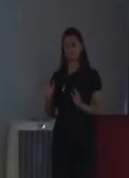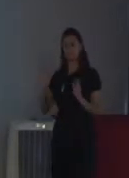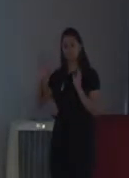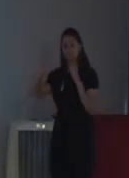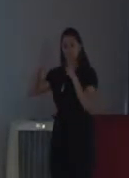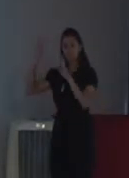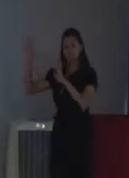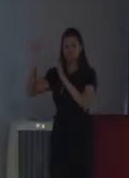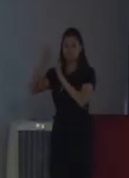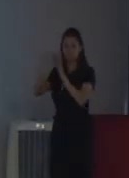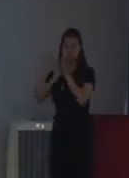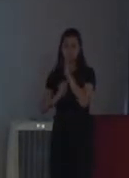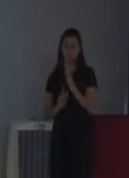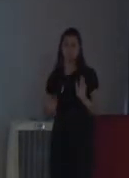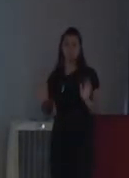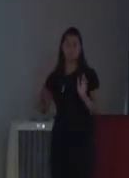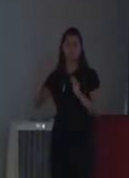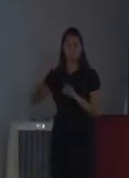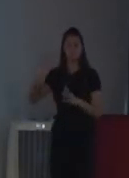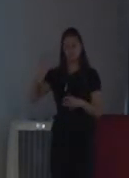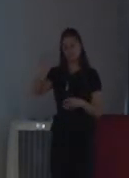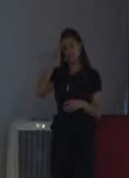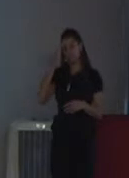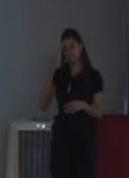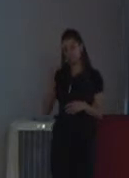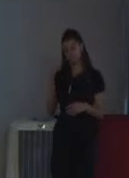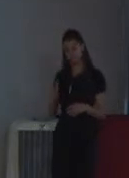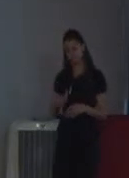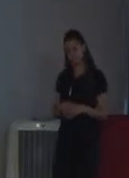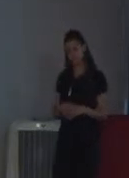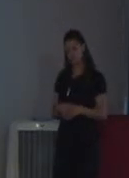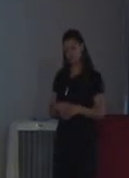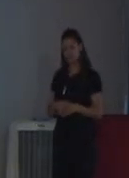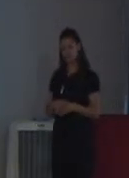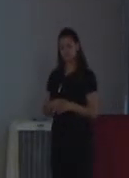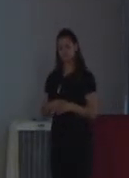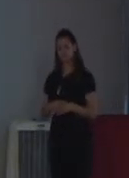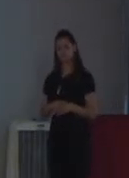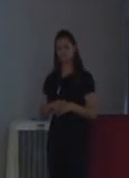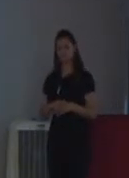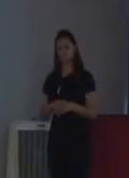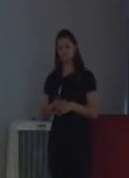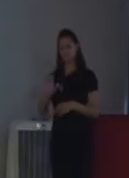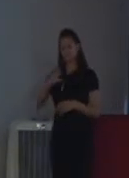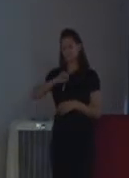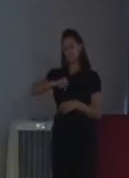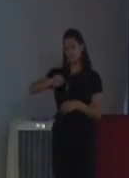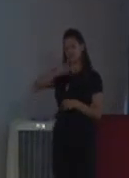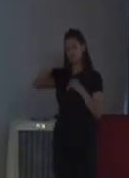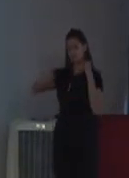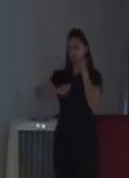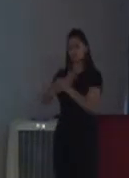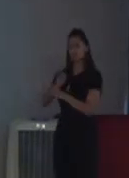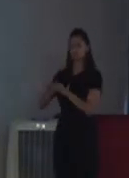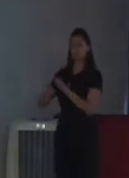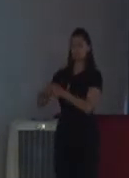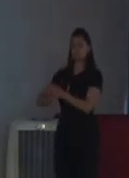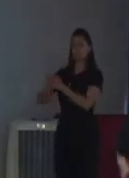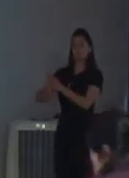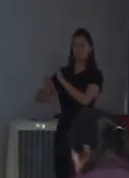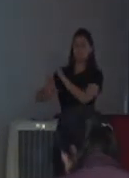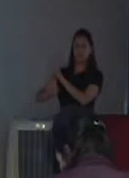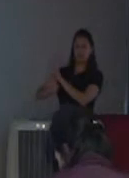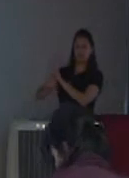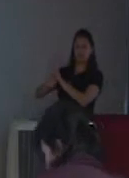lo programan, y porque al fin y al cabo, digamos que el derecho internacional es progresivo, en ese orden